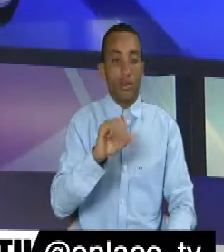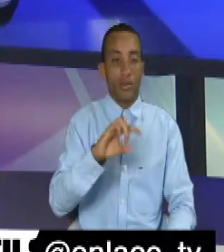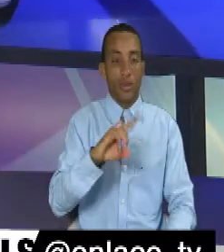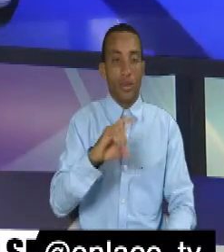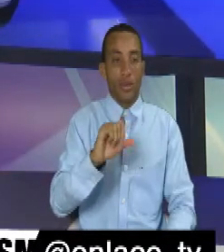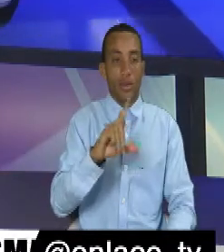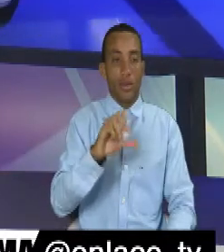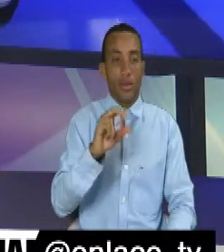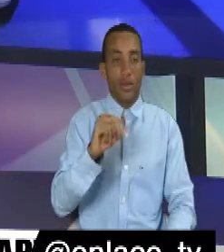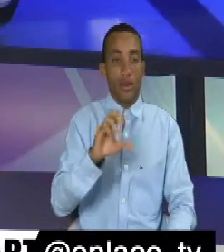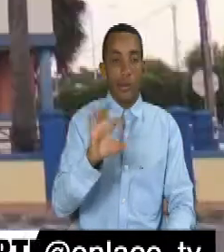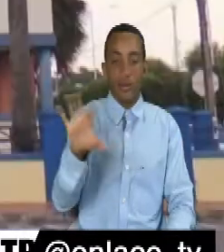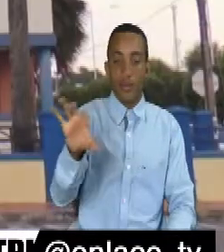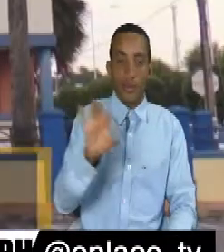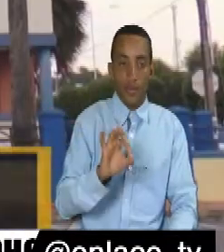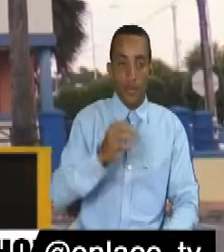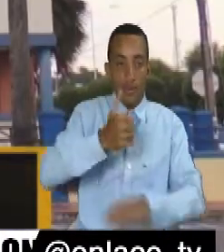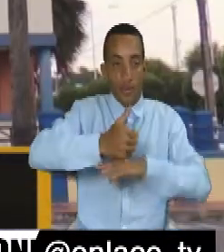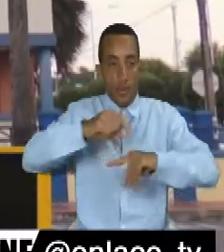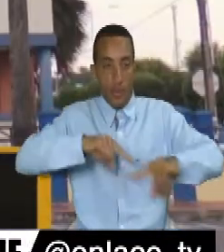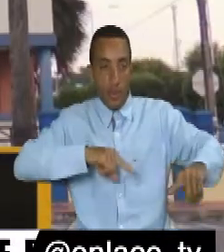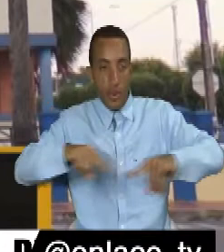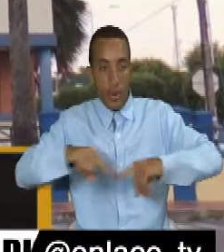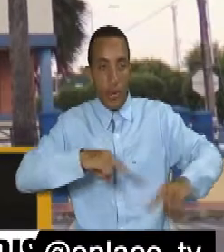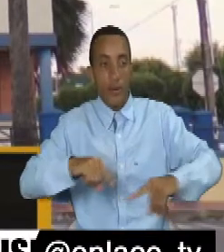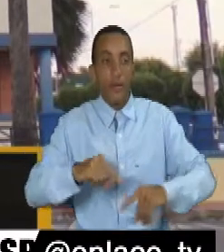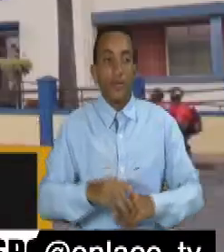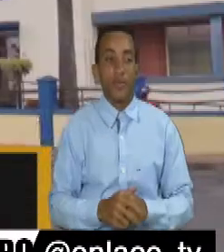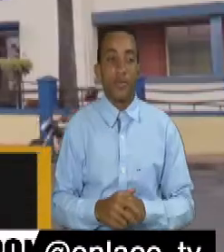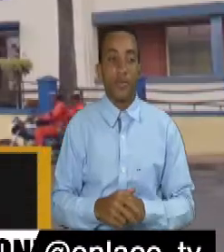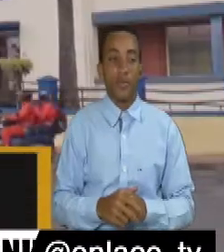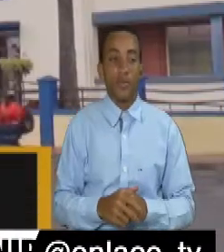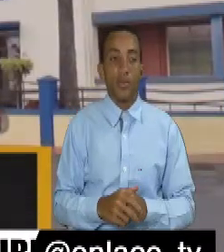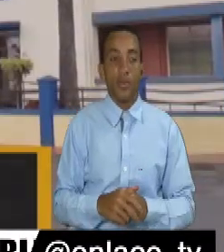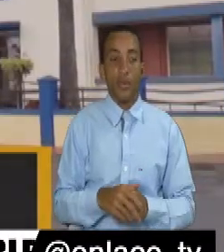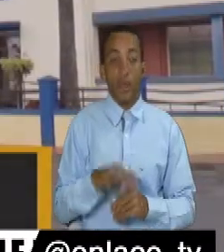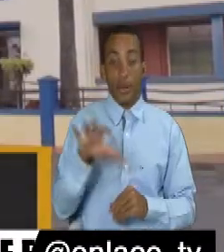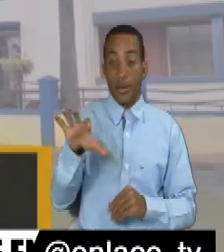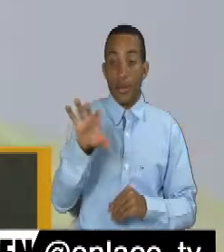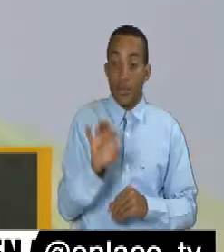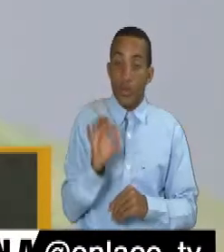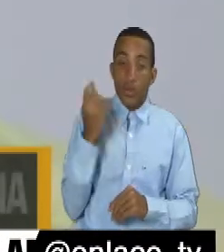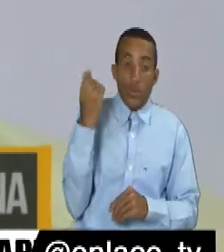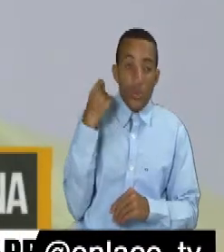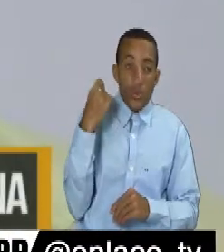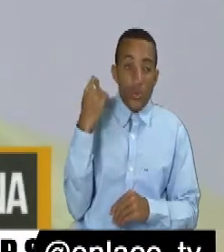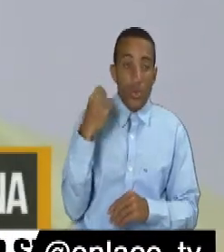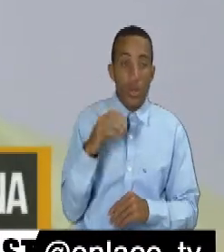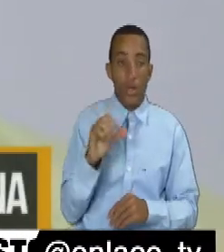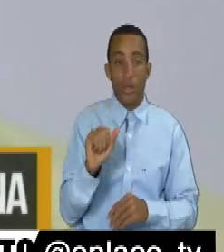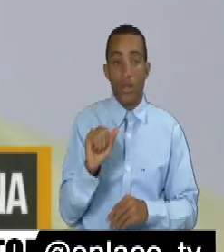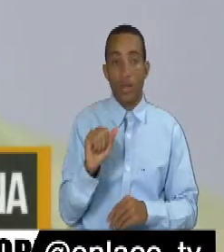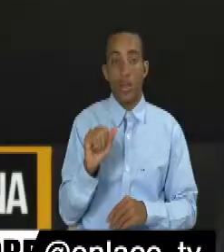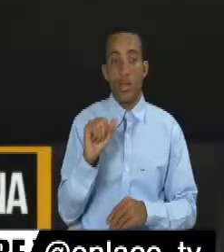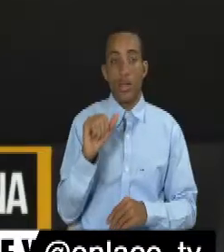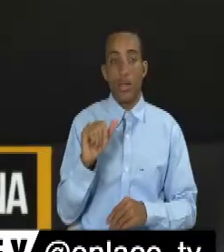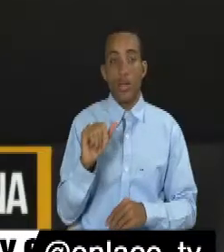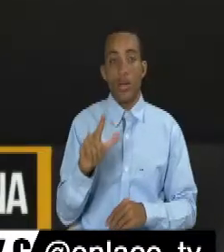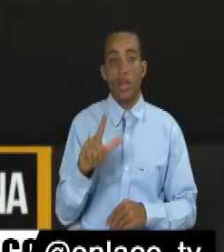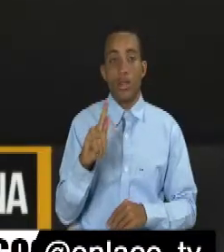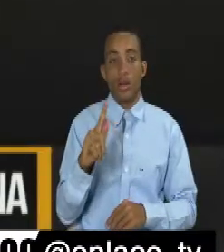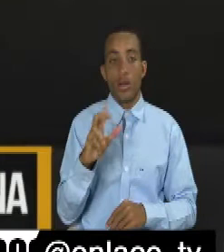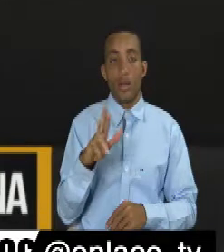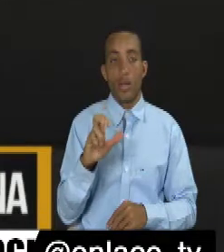entidad. La Junta Directiva de la Corporación Cor Magdalena eligió en las últimas horas a Alfredo Esteban Varela de la Rosa como